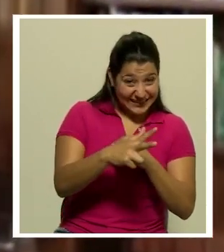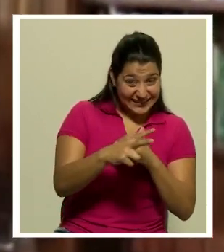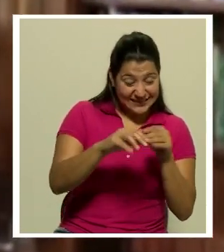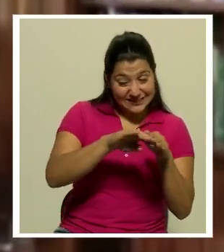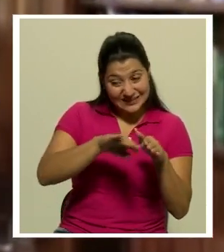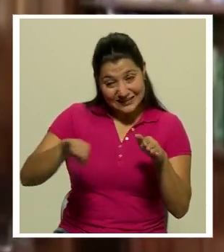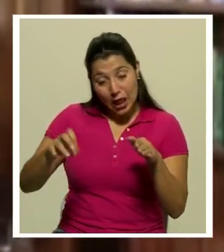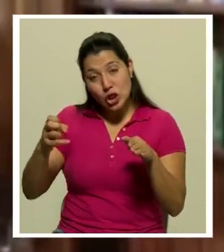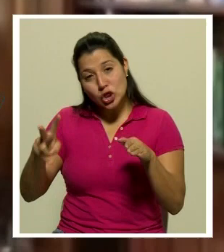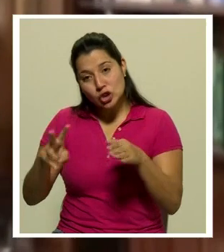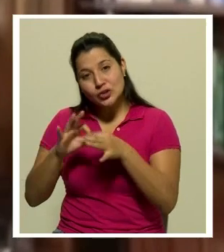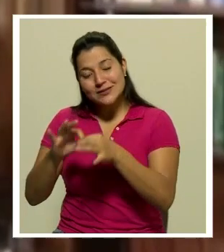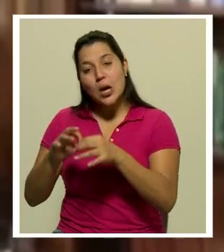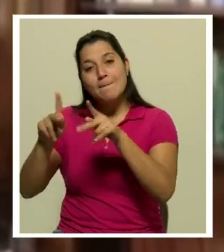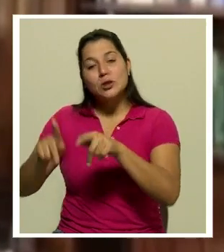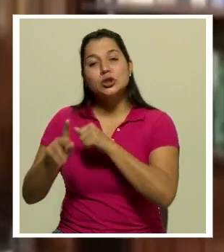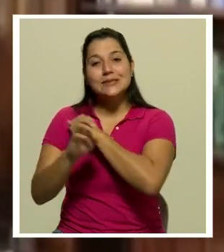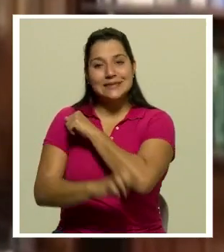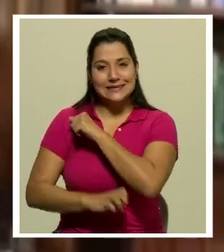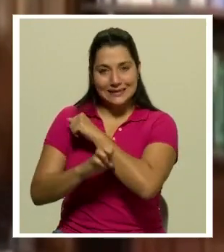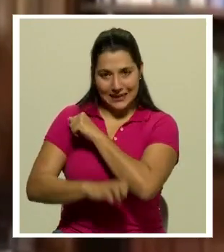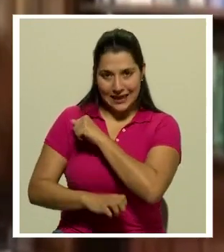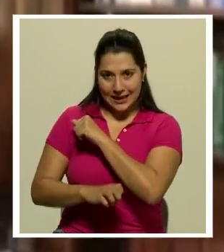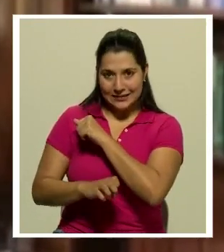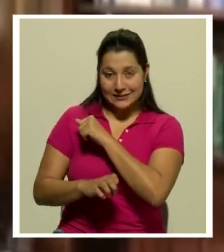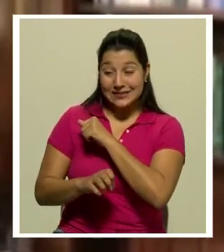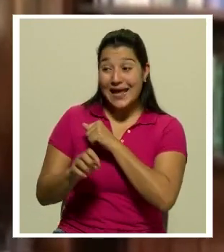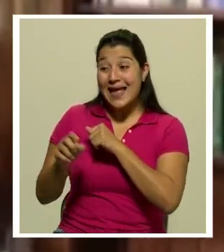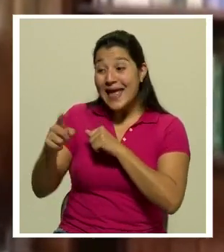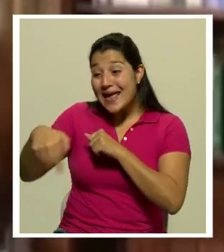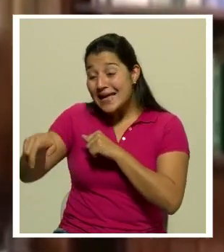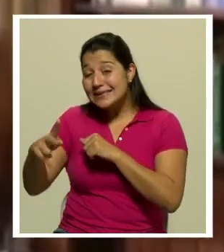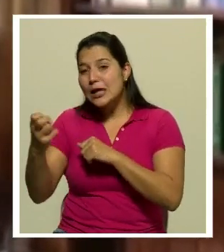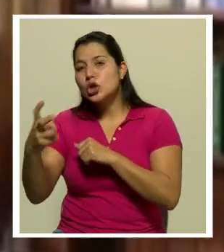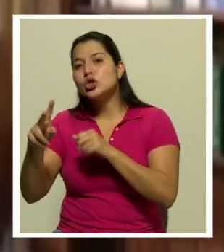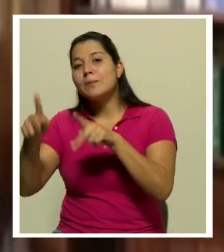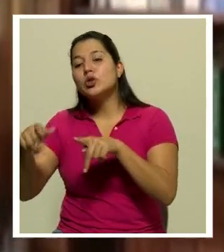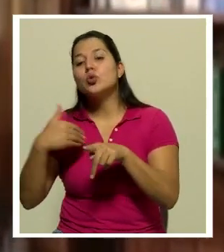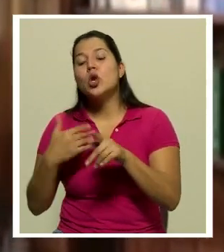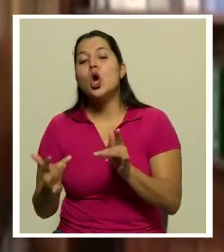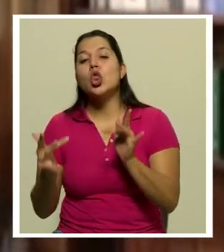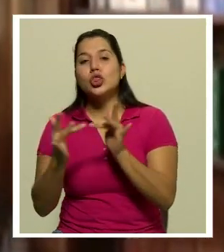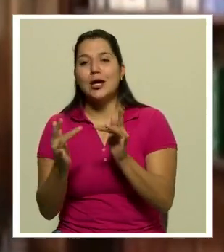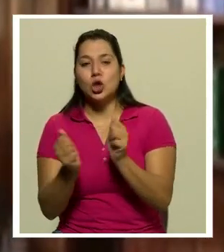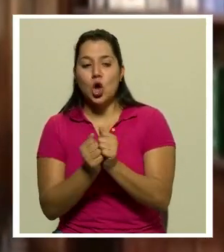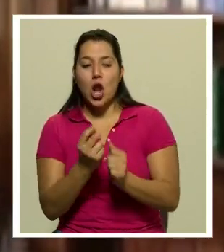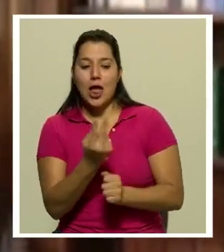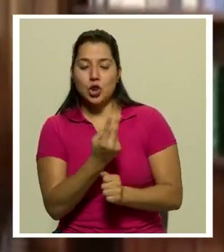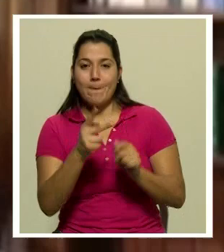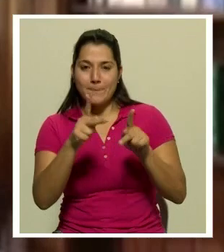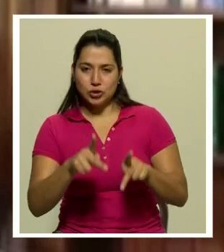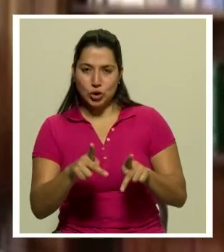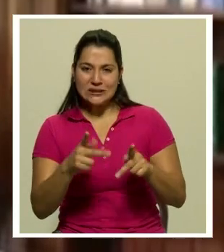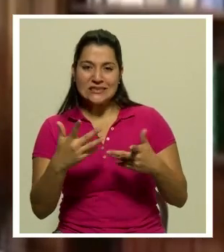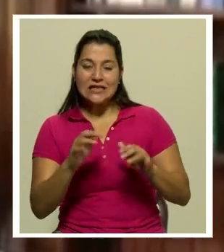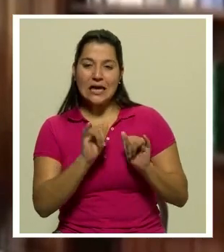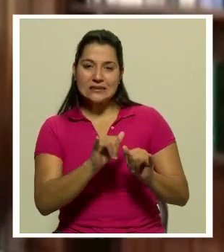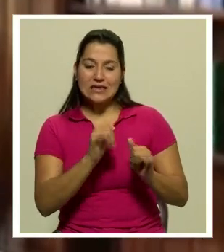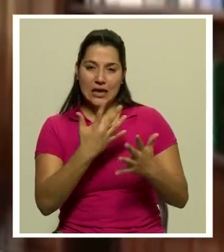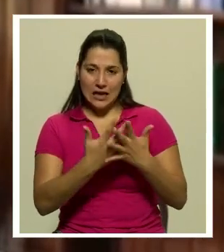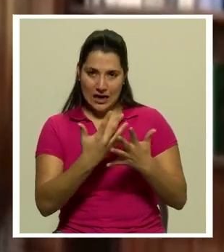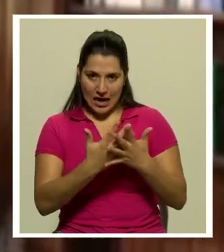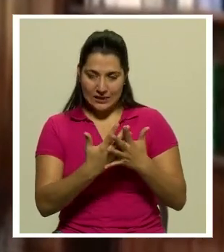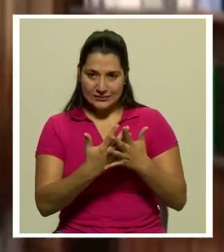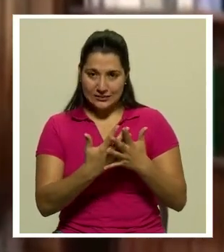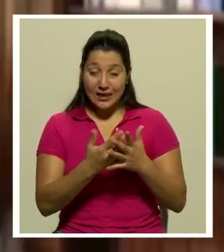Son contactos de las 2 personas aprehendidas que resultaron positivas el pasado 2 de mayo. El centro de aprehensión se encuentra en